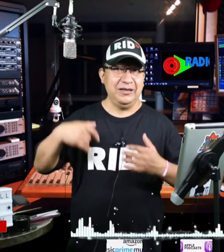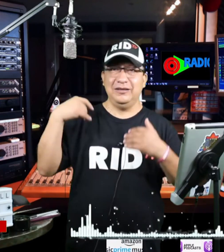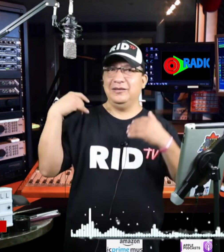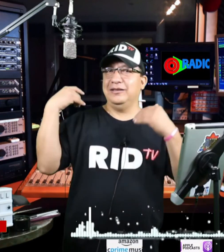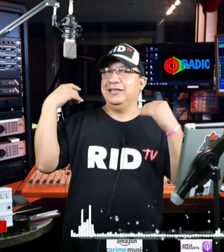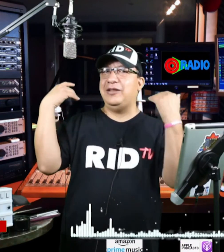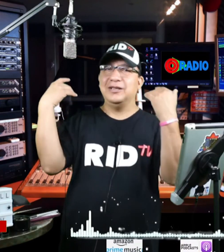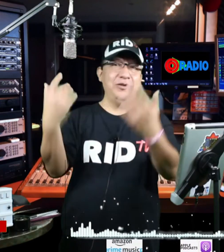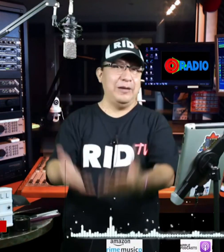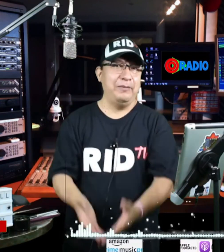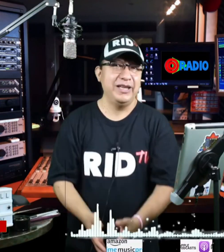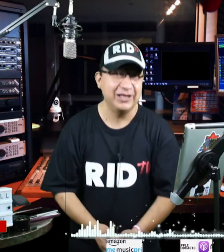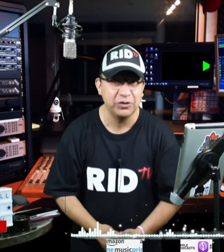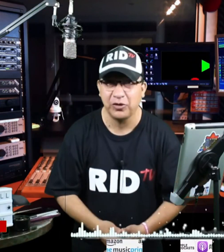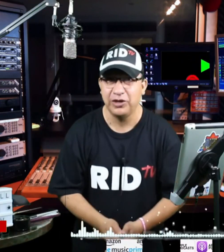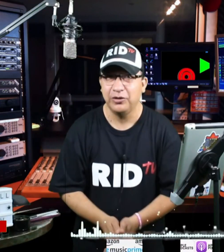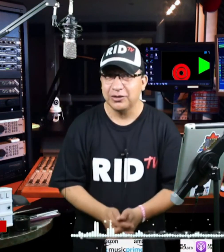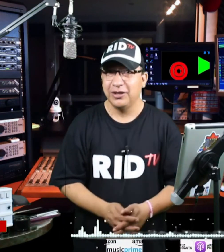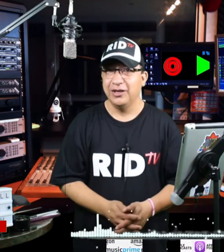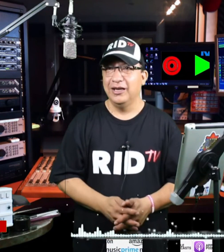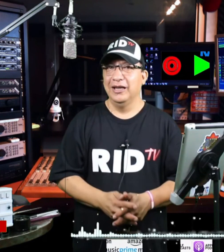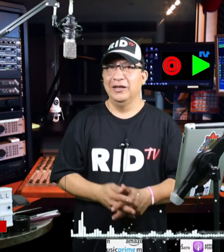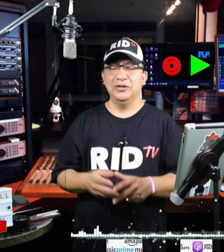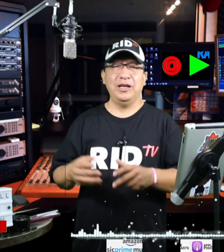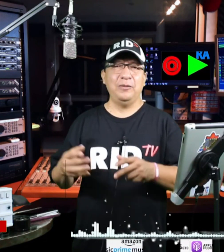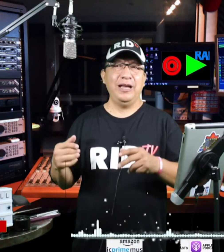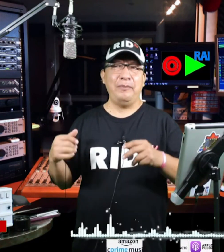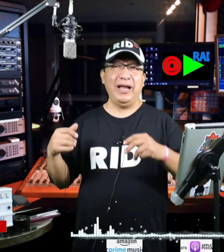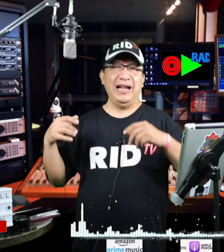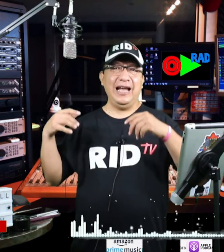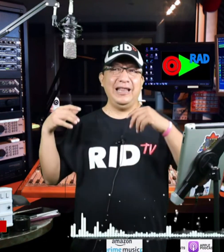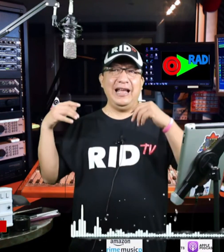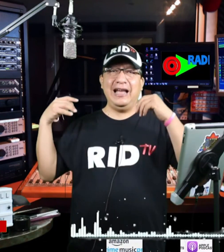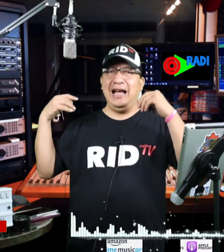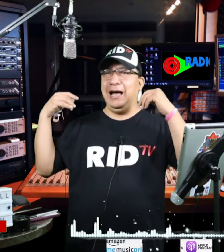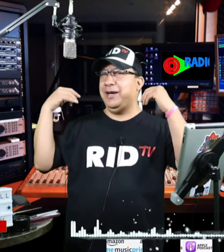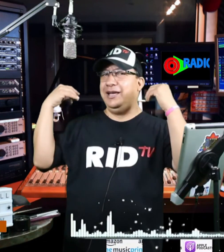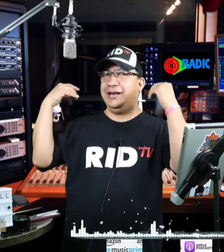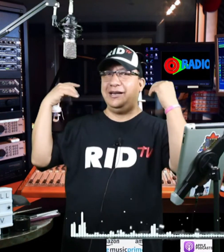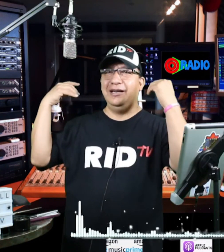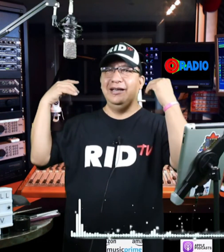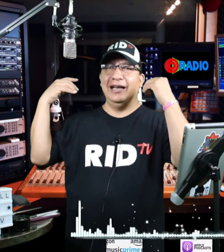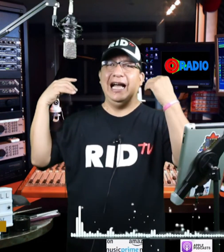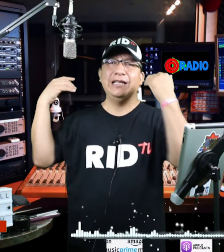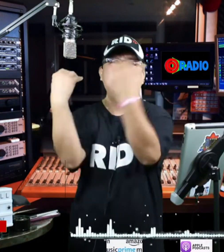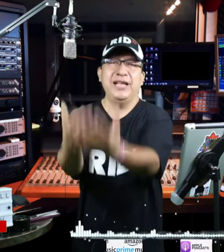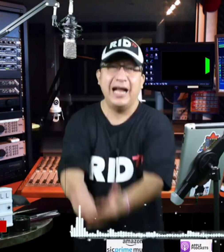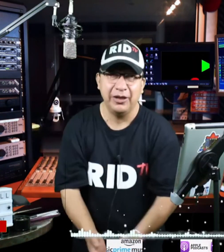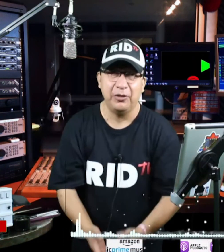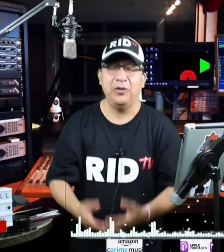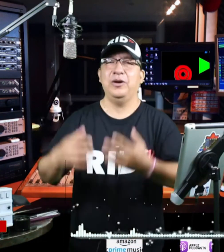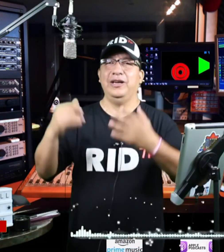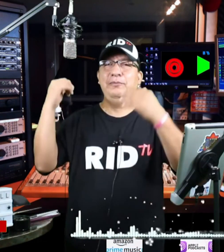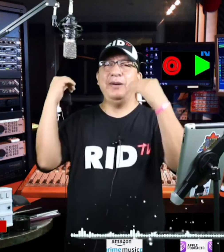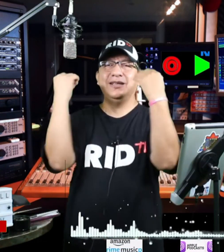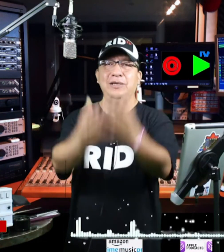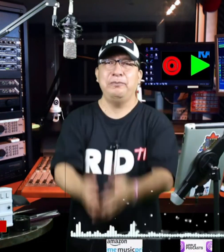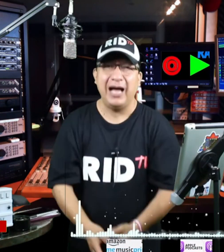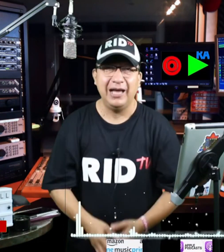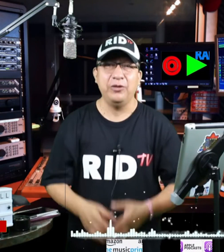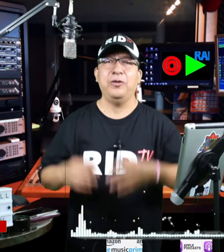¿Haber estado haciendo campaña 18 años? ¿No serviría para nada haber aspirado